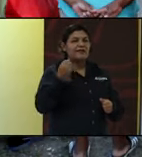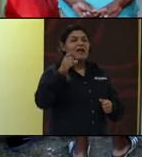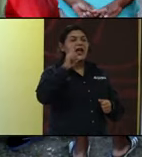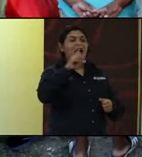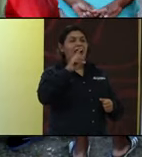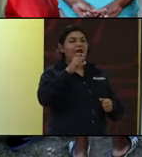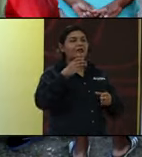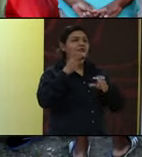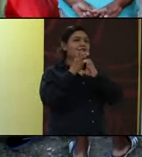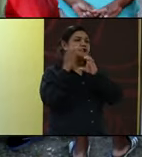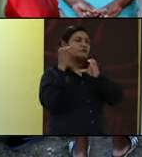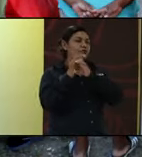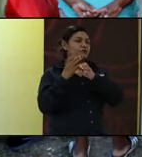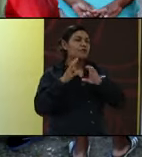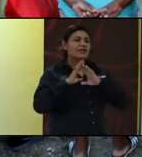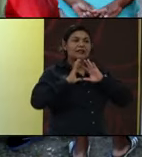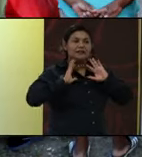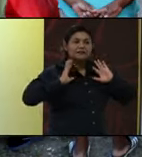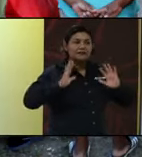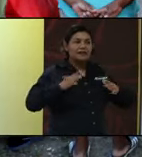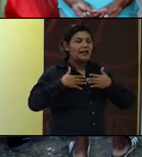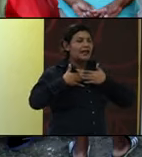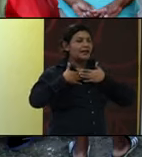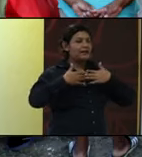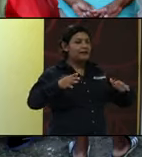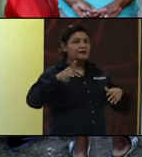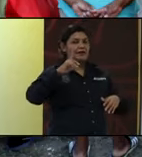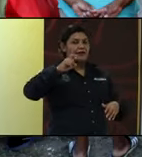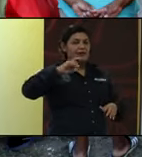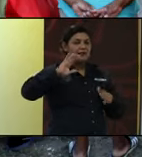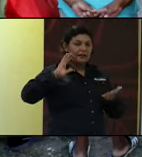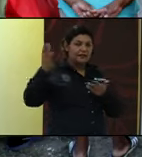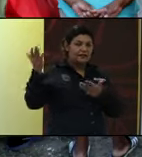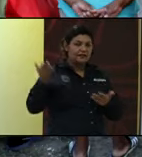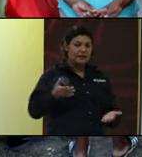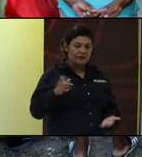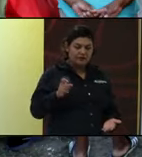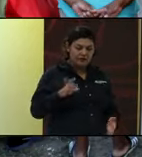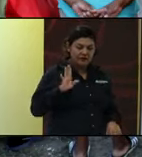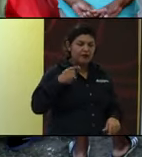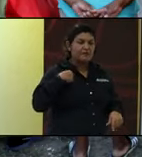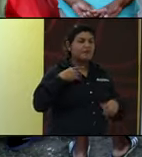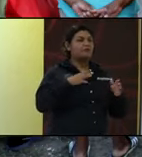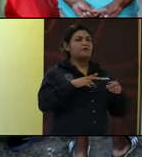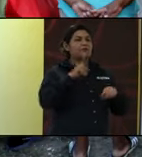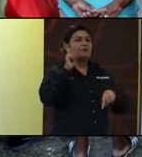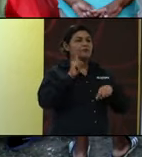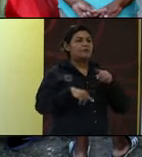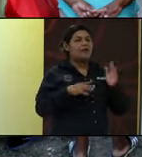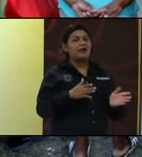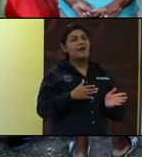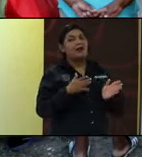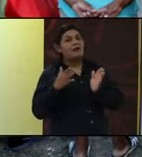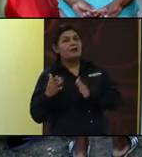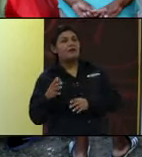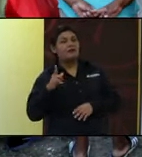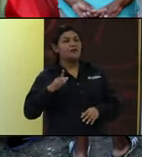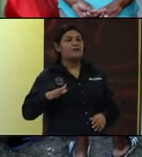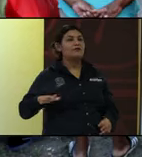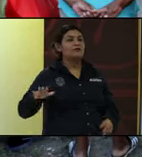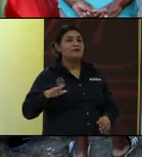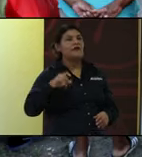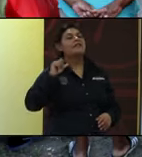agua y hasta que no abrimos la llave y llegó el agua, me moví de ahí a otro ejido, al ejido Benito Juárez,